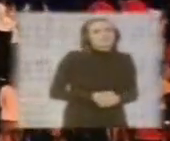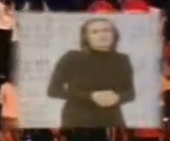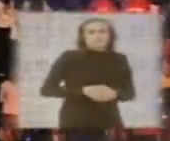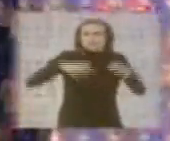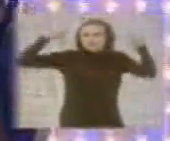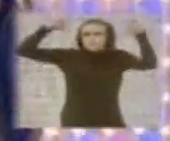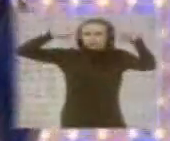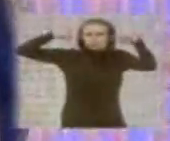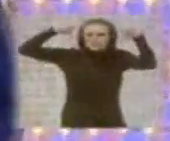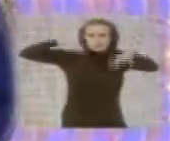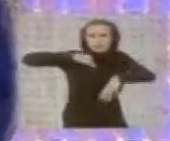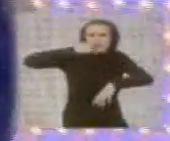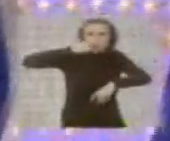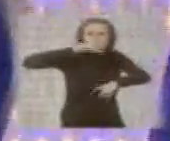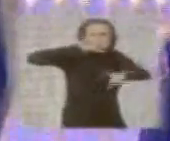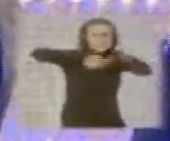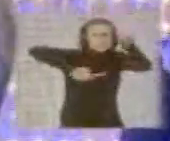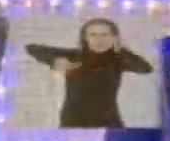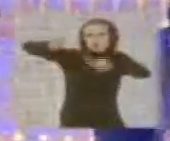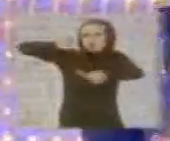Tantas tormentas tropicales,